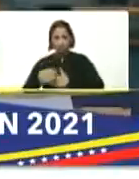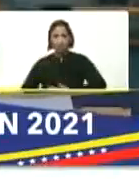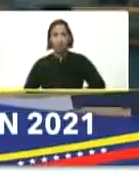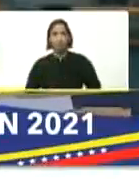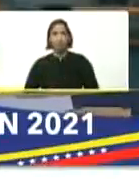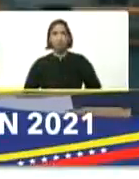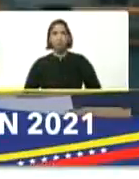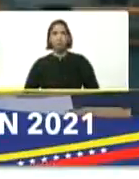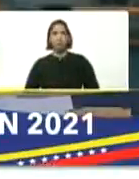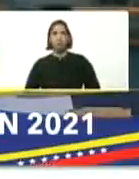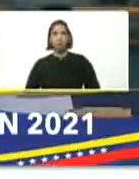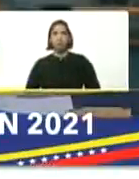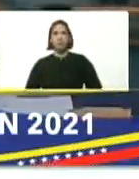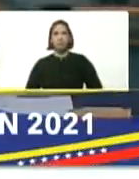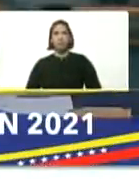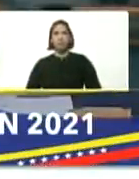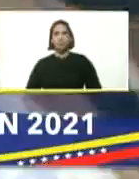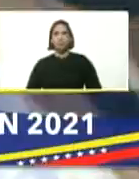como Van Troy,